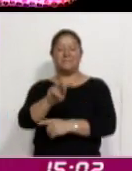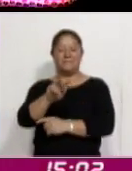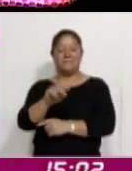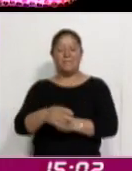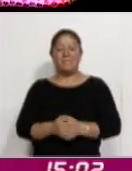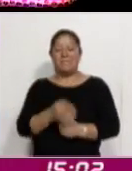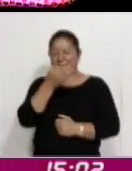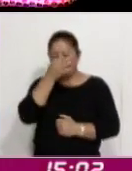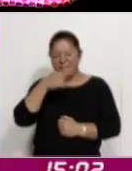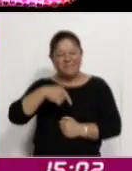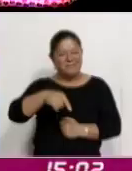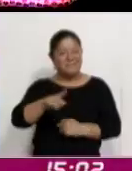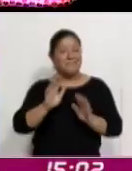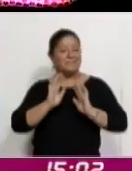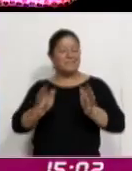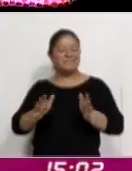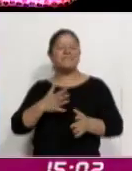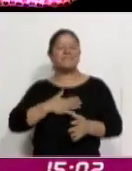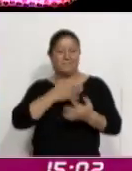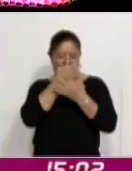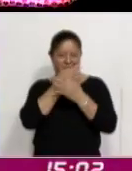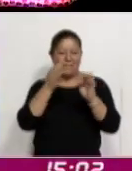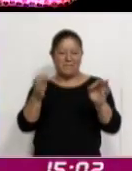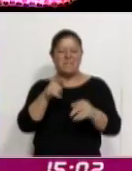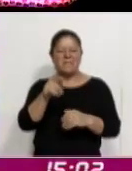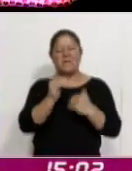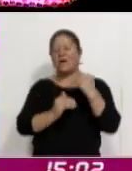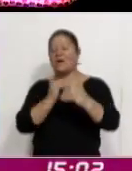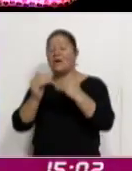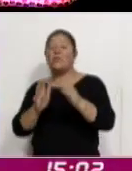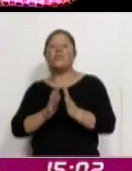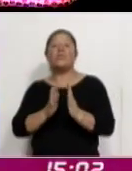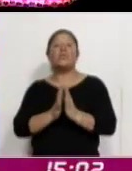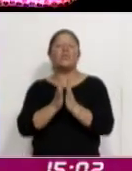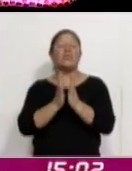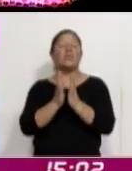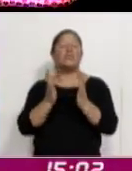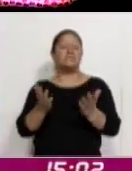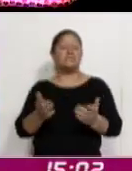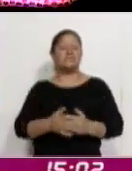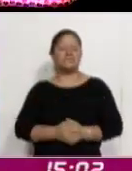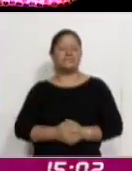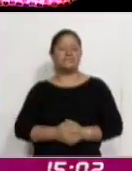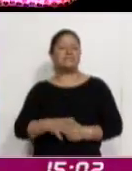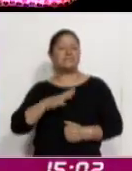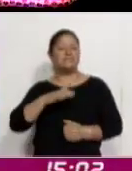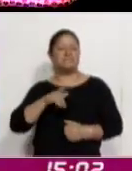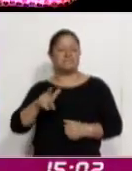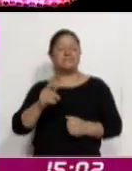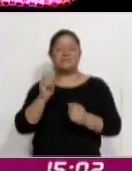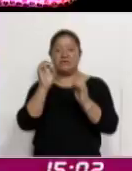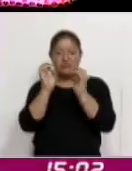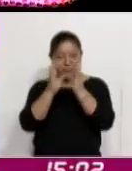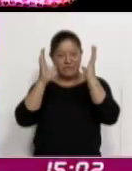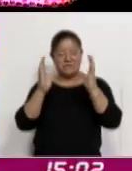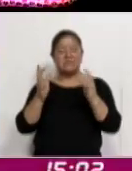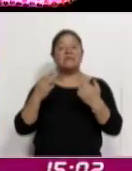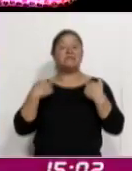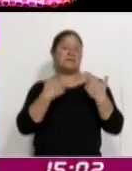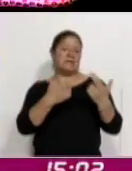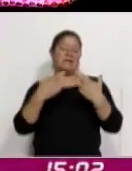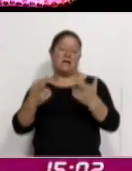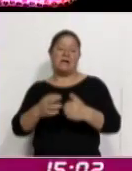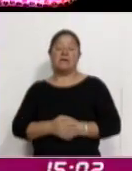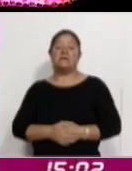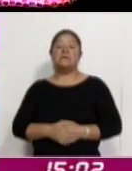más ya le estaremos platicando al respecto de cómo avanza. Habrá muchas sorpresas, habrá regalos, así como vayan llegando las personas,